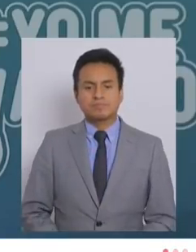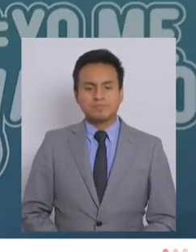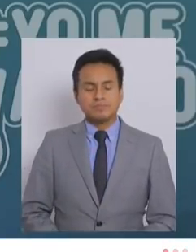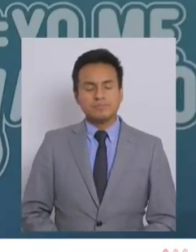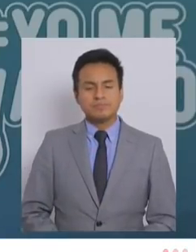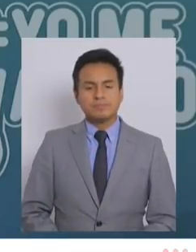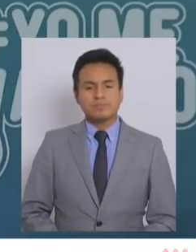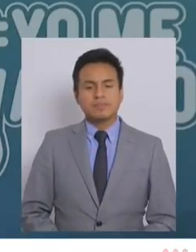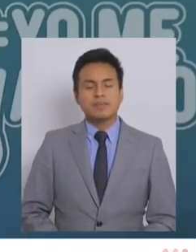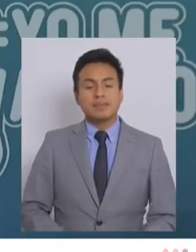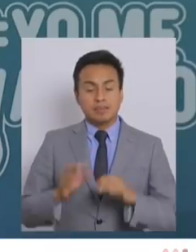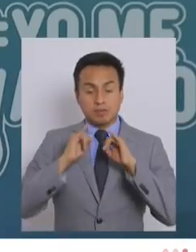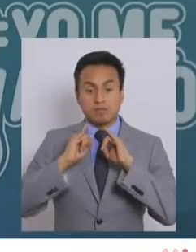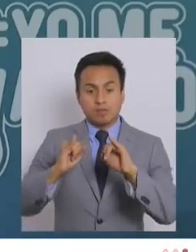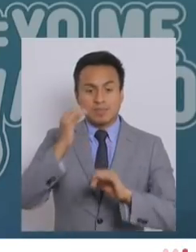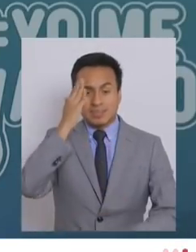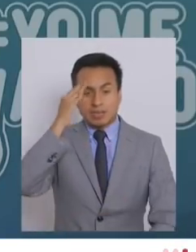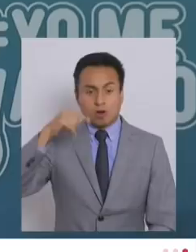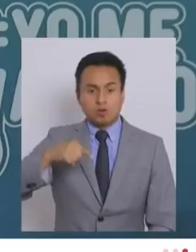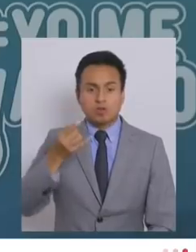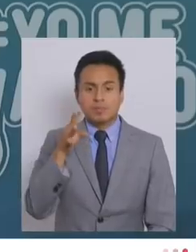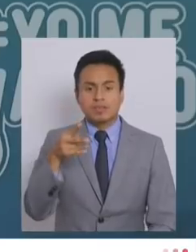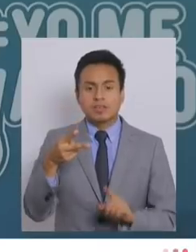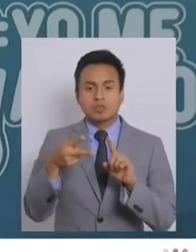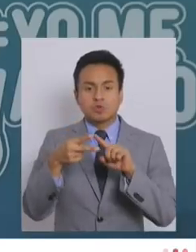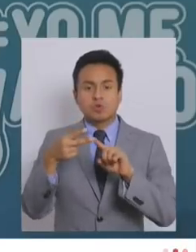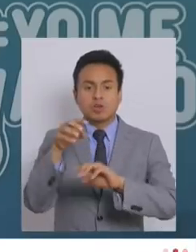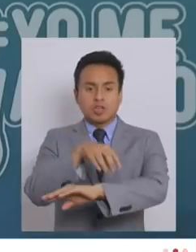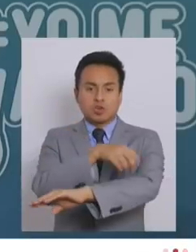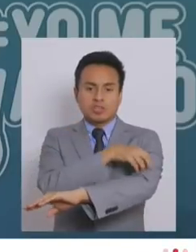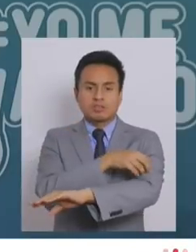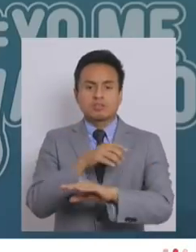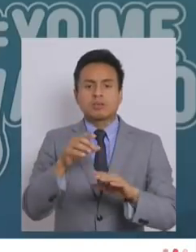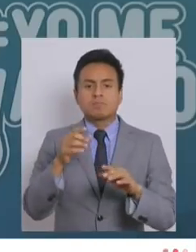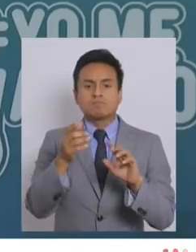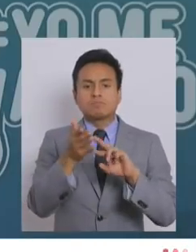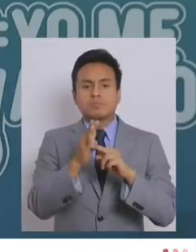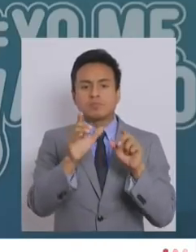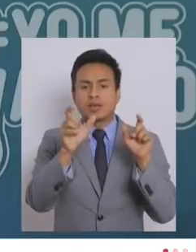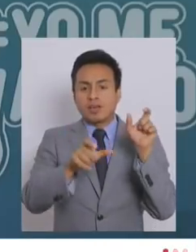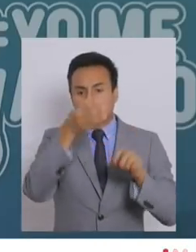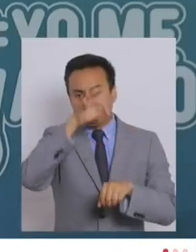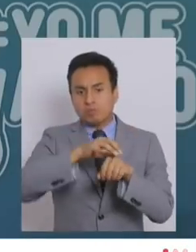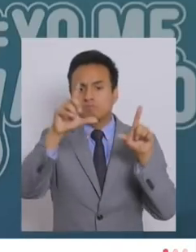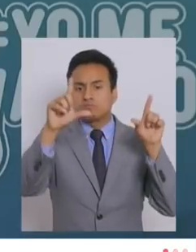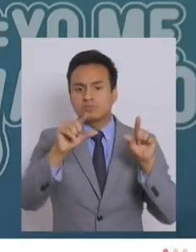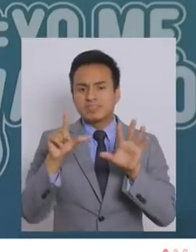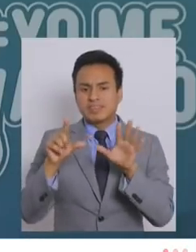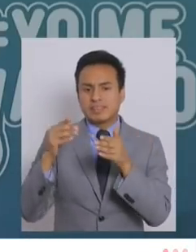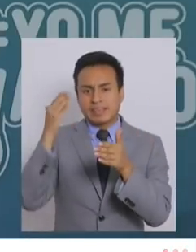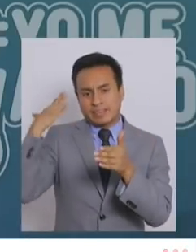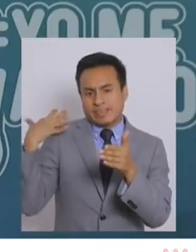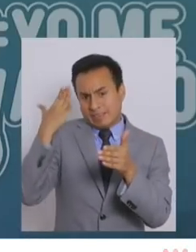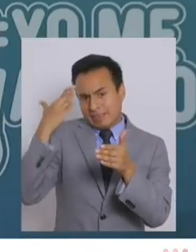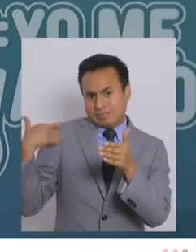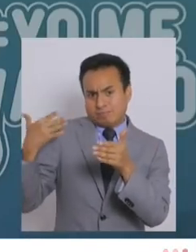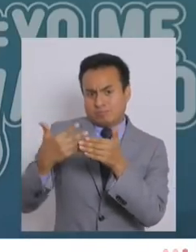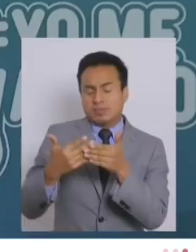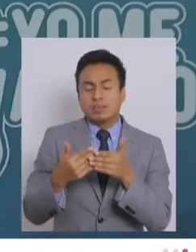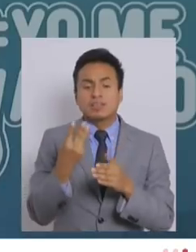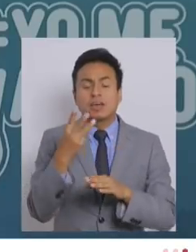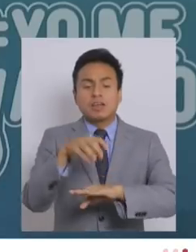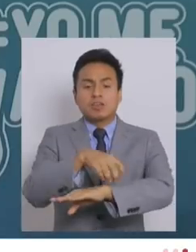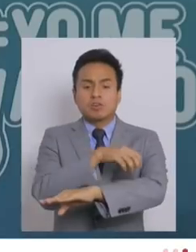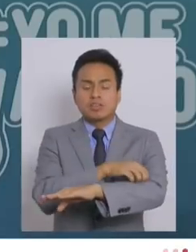en el informe de hoy sólo dos regiones disminuyen sus casos en los últimos siete días y sólo tres regiones